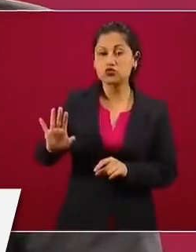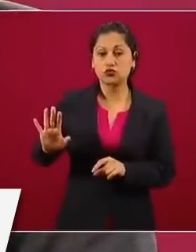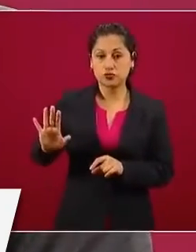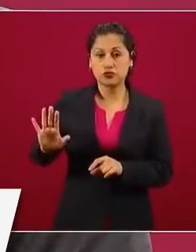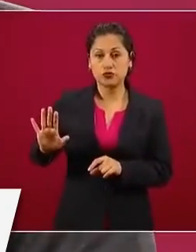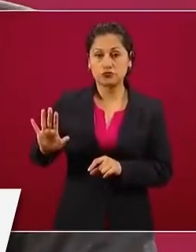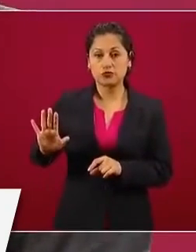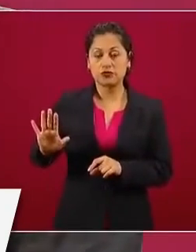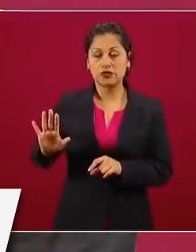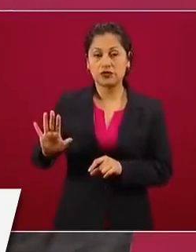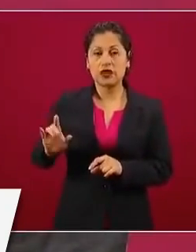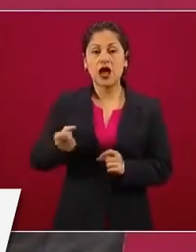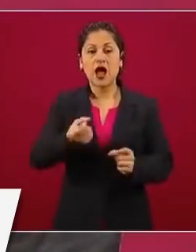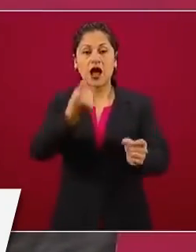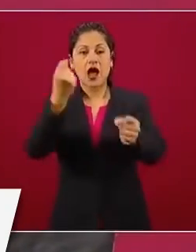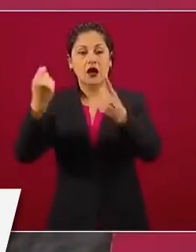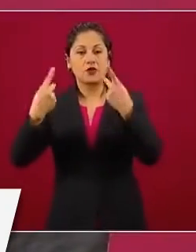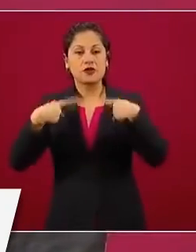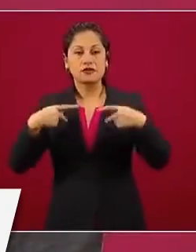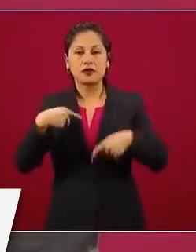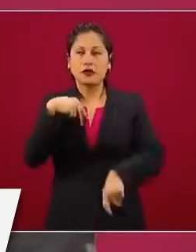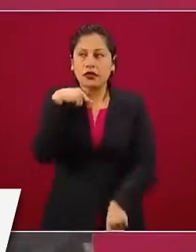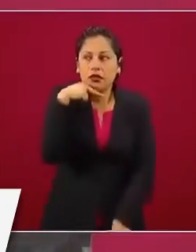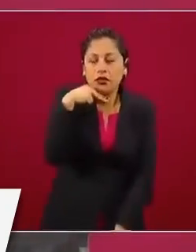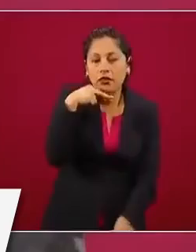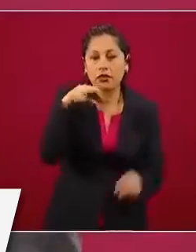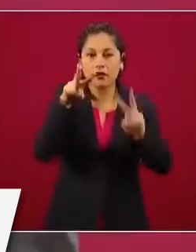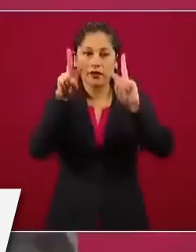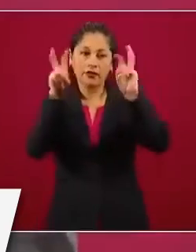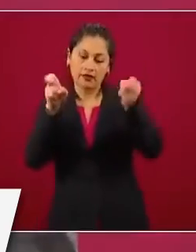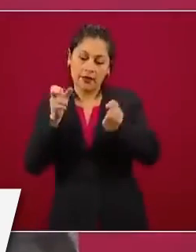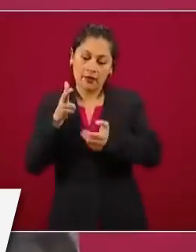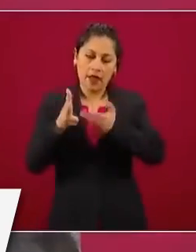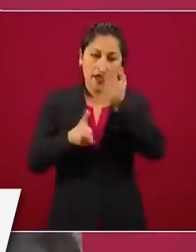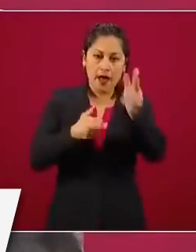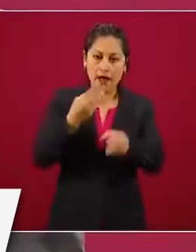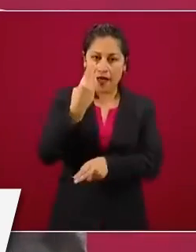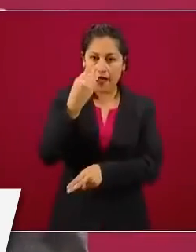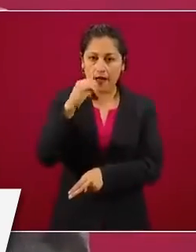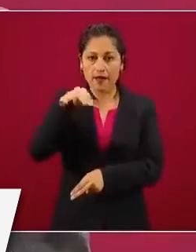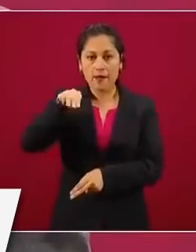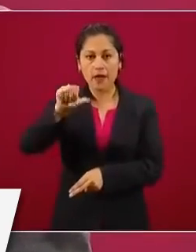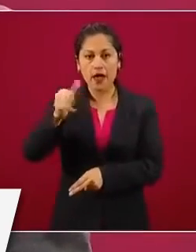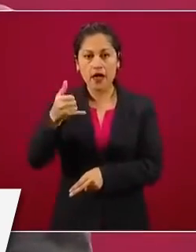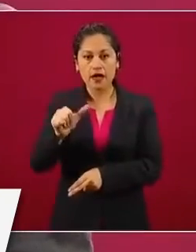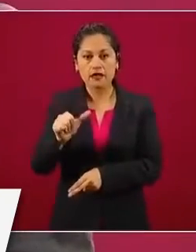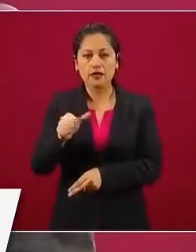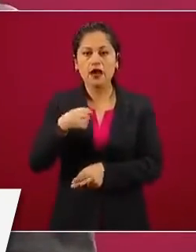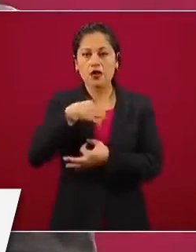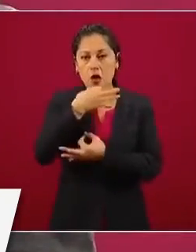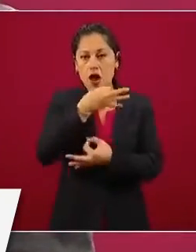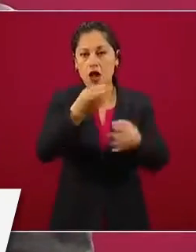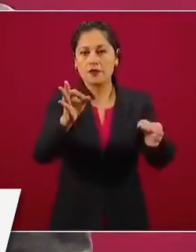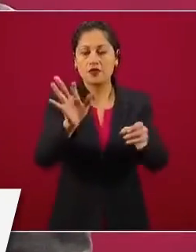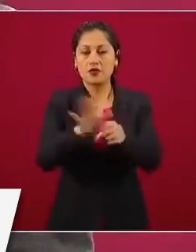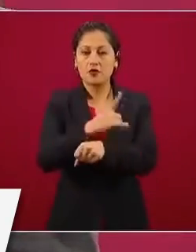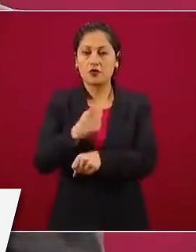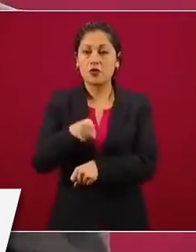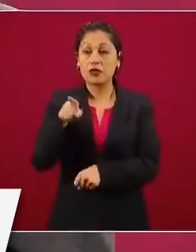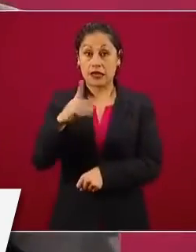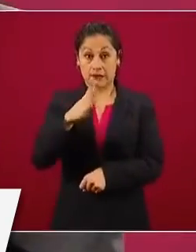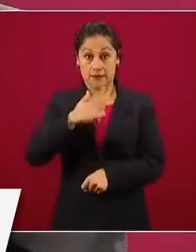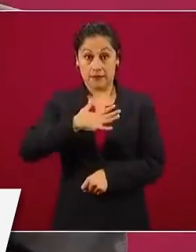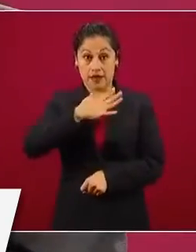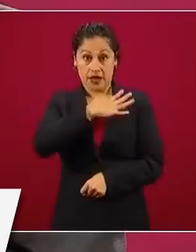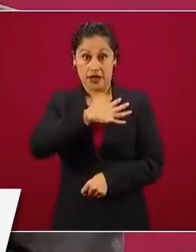que aprovecho para seguir informando, porque hasta mi hijo Jesús me preguntó: a ver, papá,